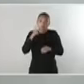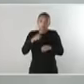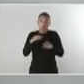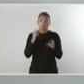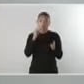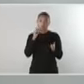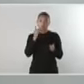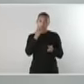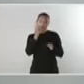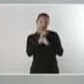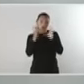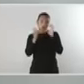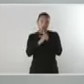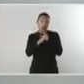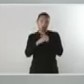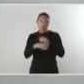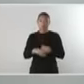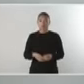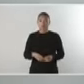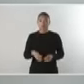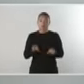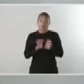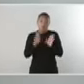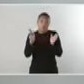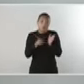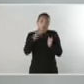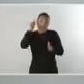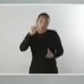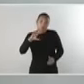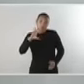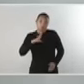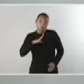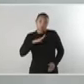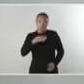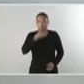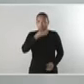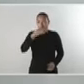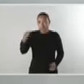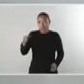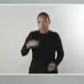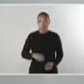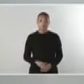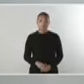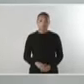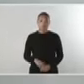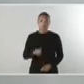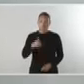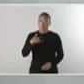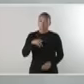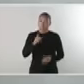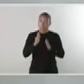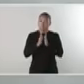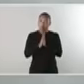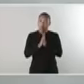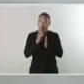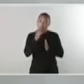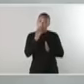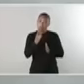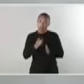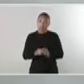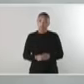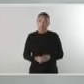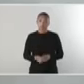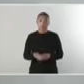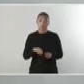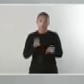y demás a veces Bueno A veces hasta hasta insultos yo les pido en la medida de lo posible